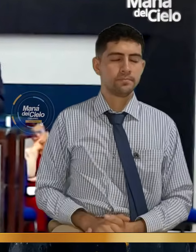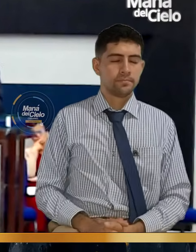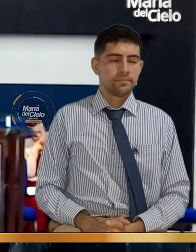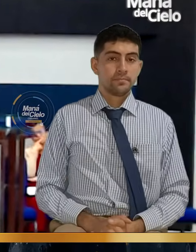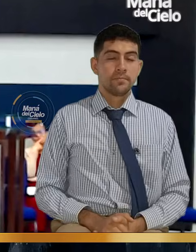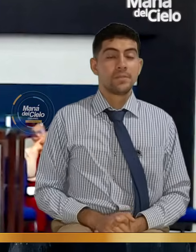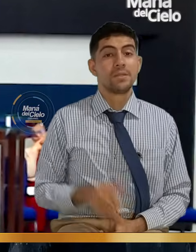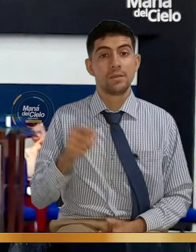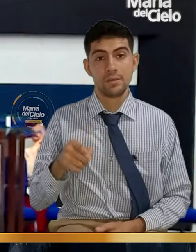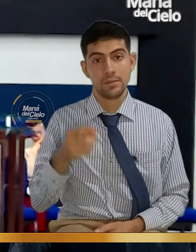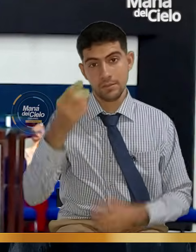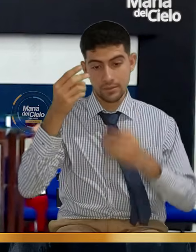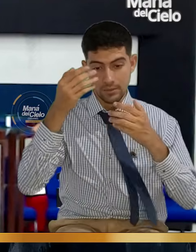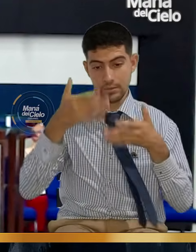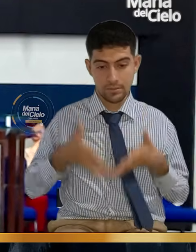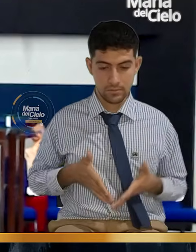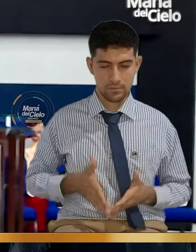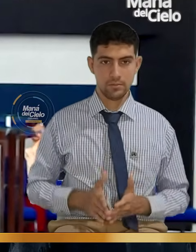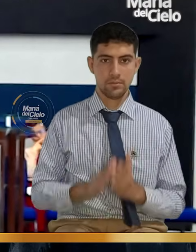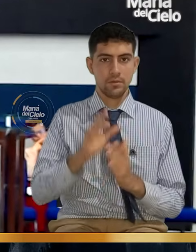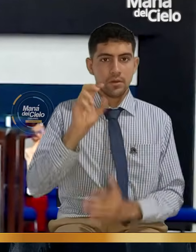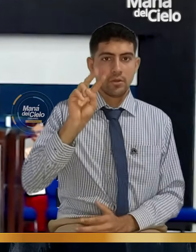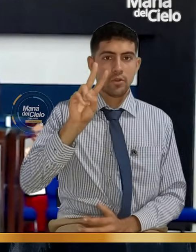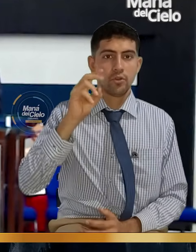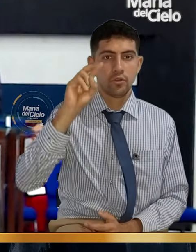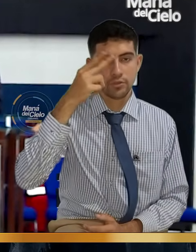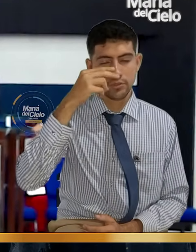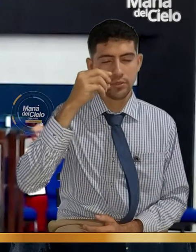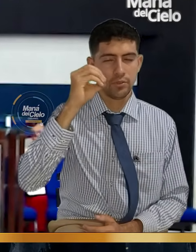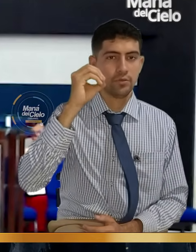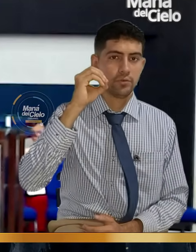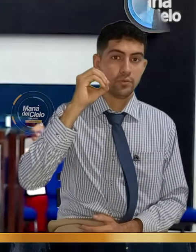Dos naciones hay en tu vientre.